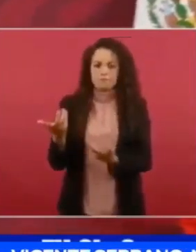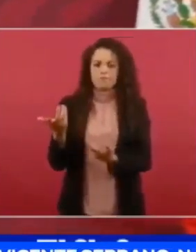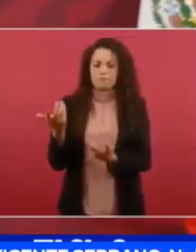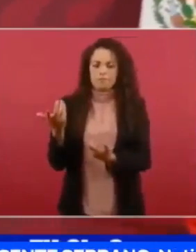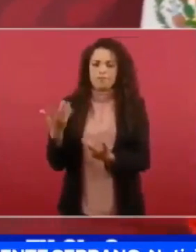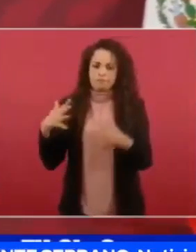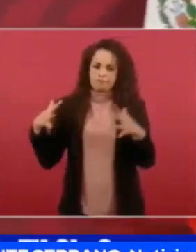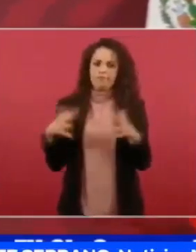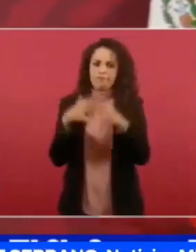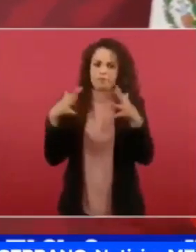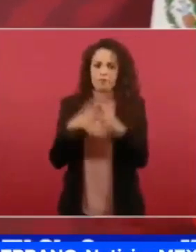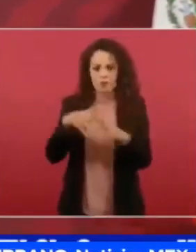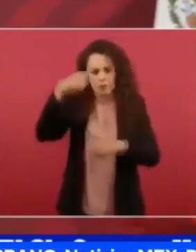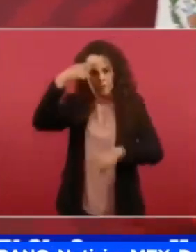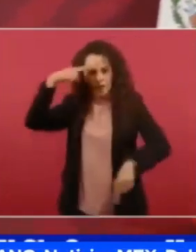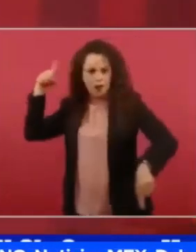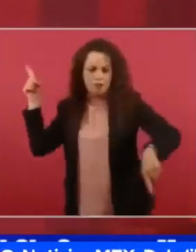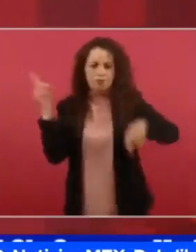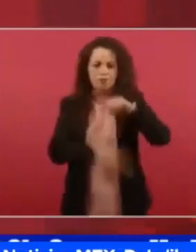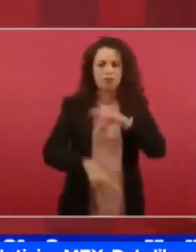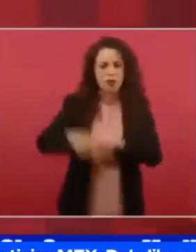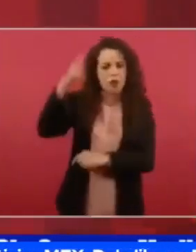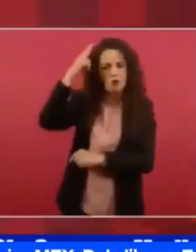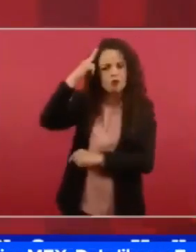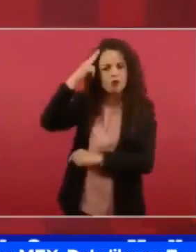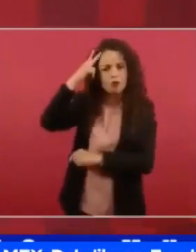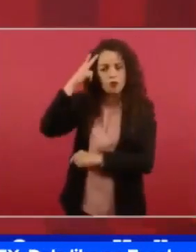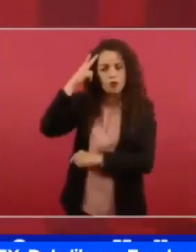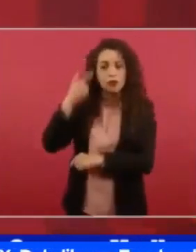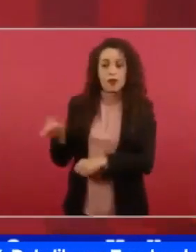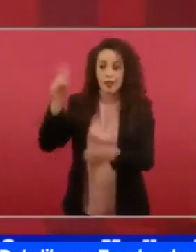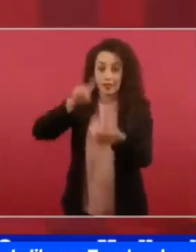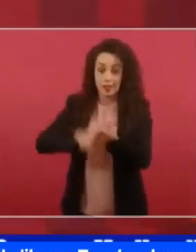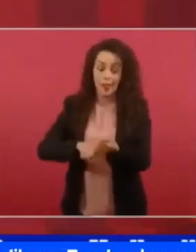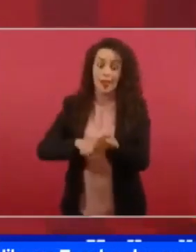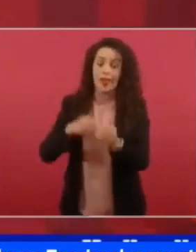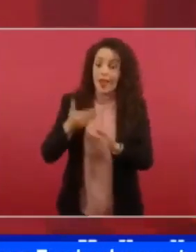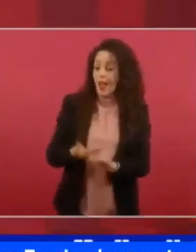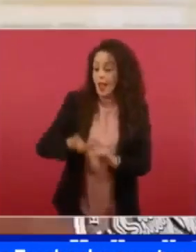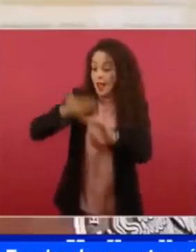derrotar a Porfirio Díaz 18 años antes